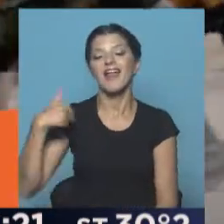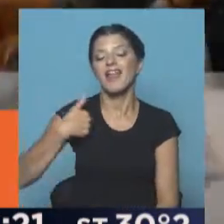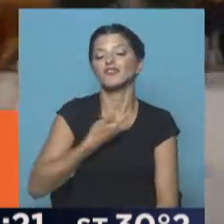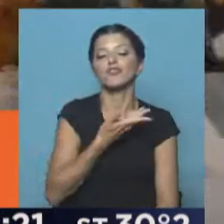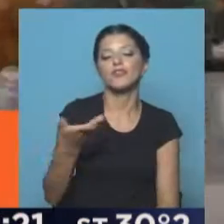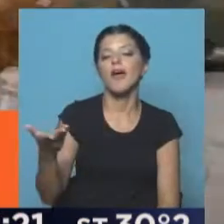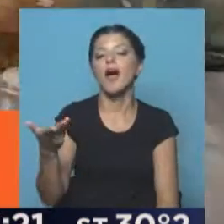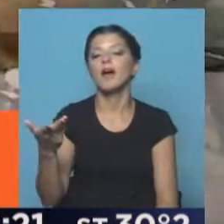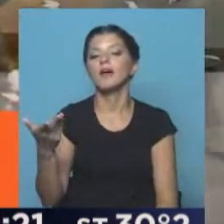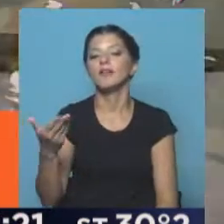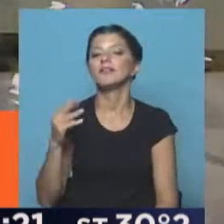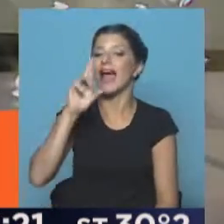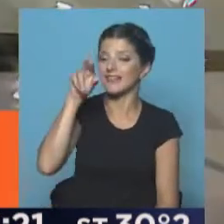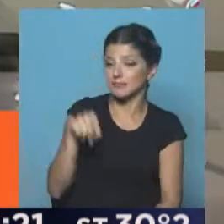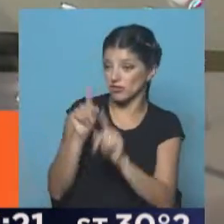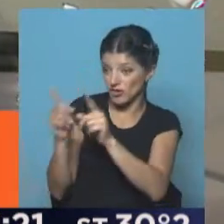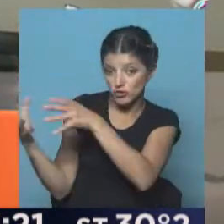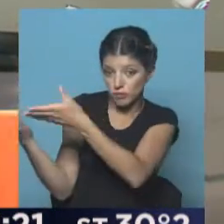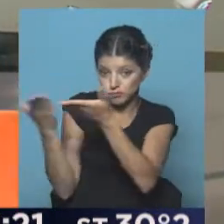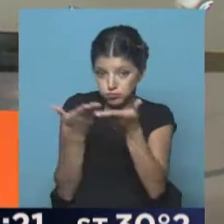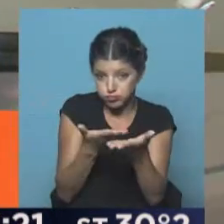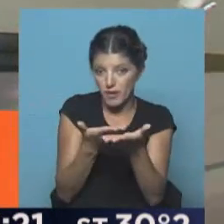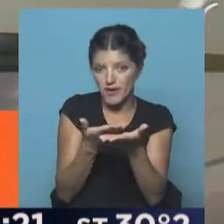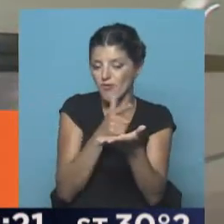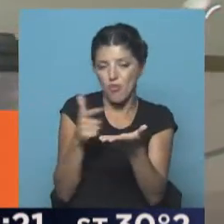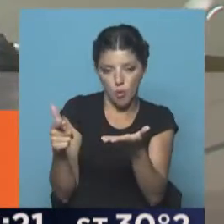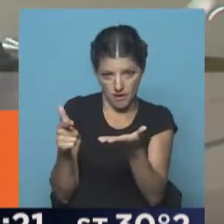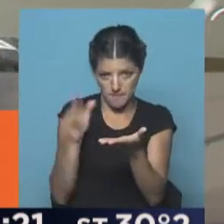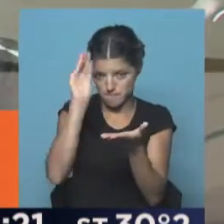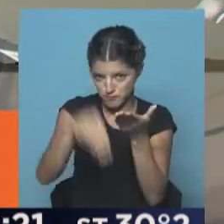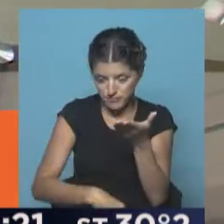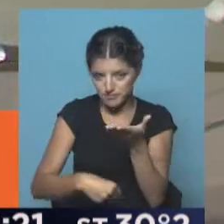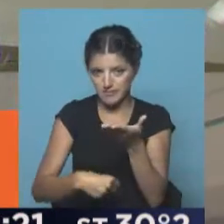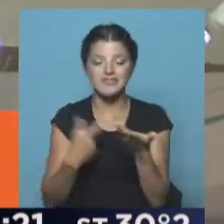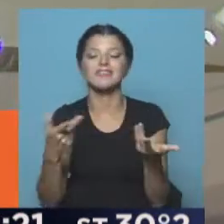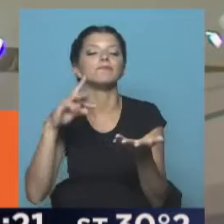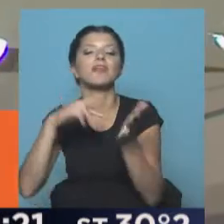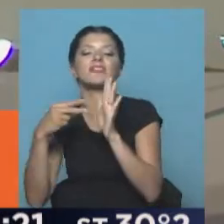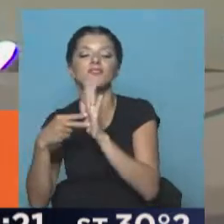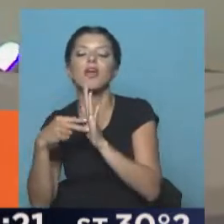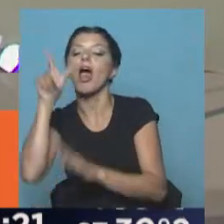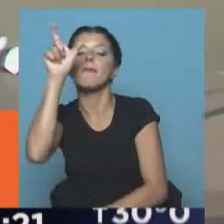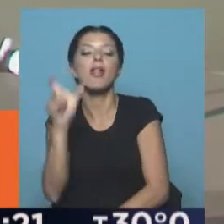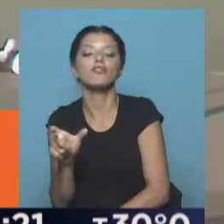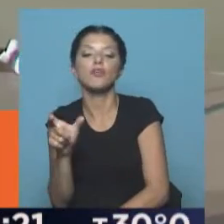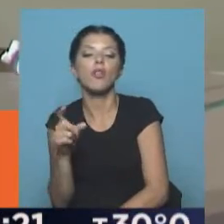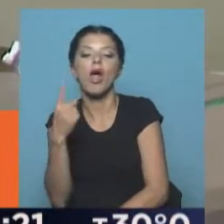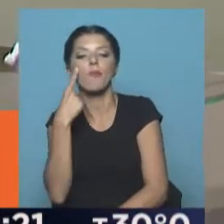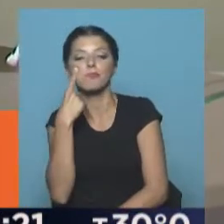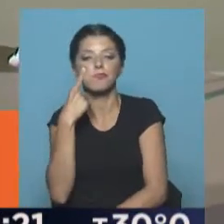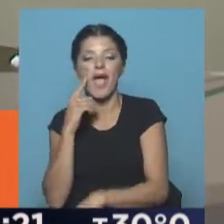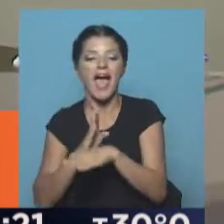cuanto a la asimilación de esas corrientes. Es decir, no tienen un lugar, no tienen accesibilidad a niveles de